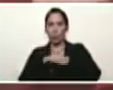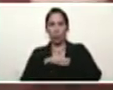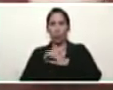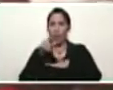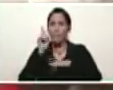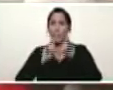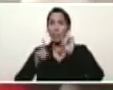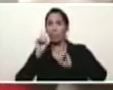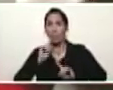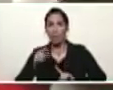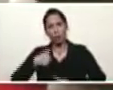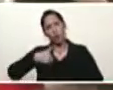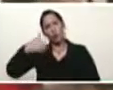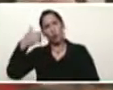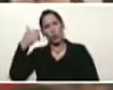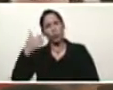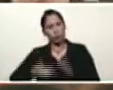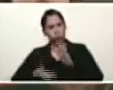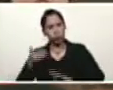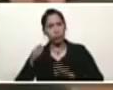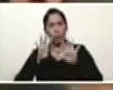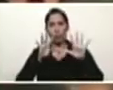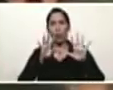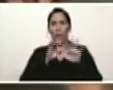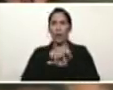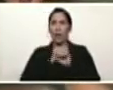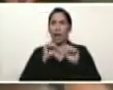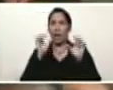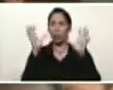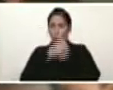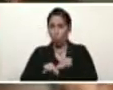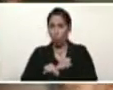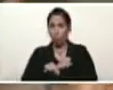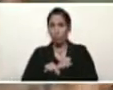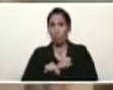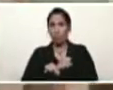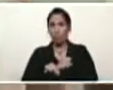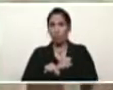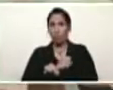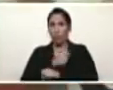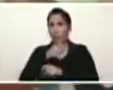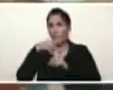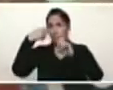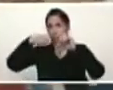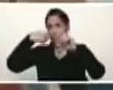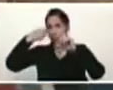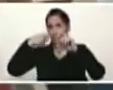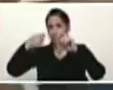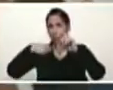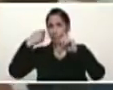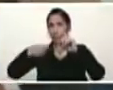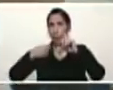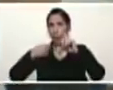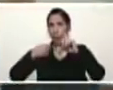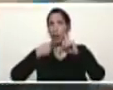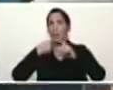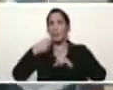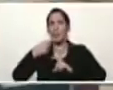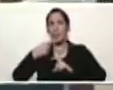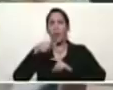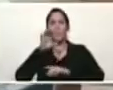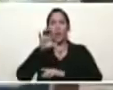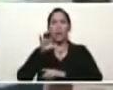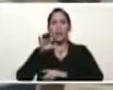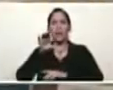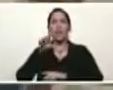Yo salí esa noche a las 9 de la noche en cadena nacional a darle la cara al país y hablé. Y le dije, Mike Pompeo,